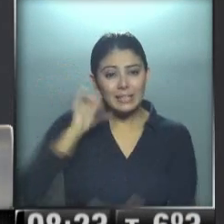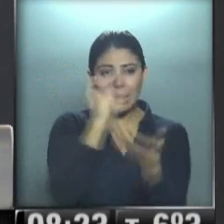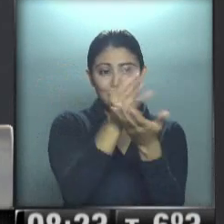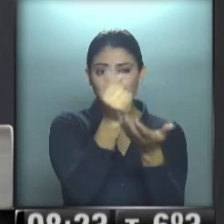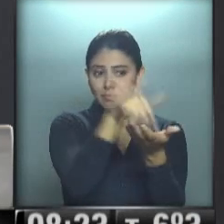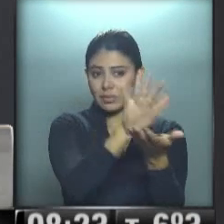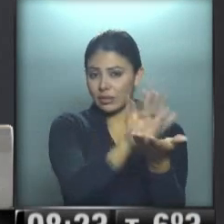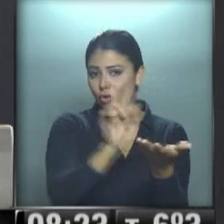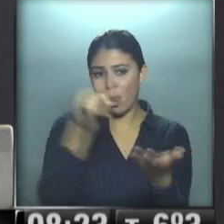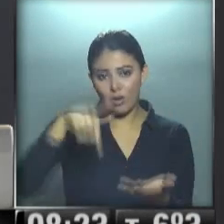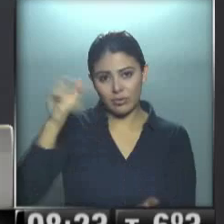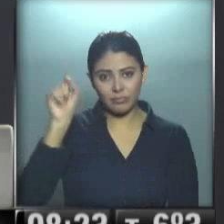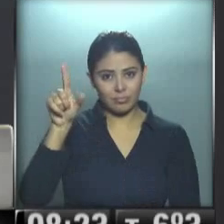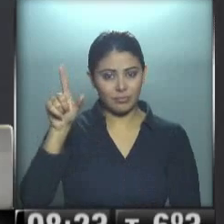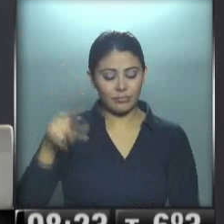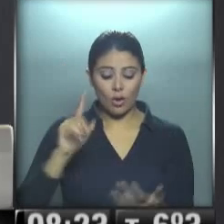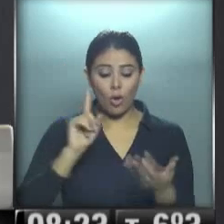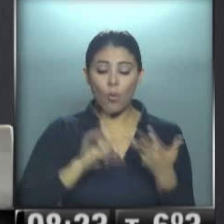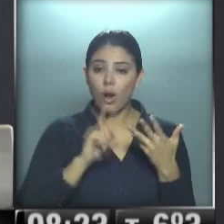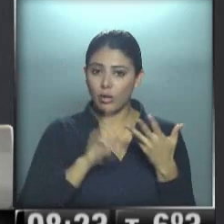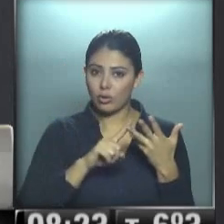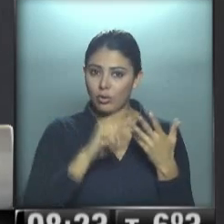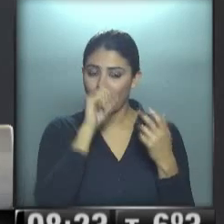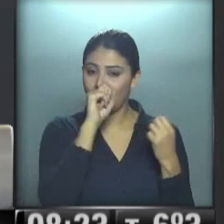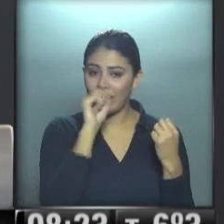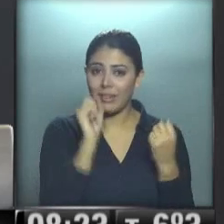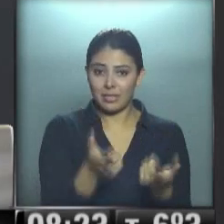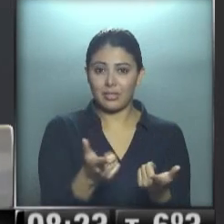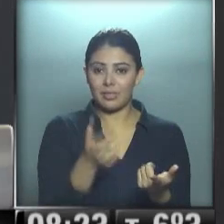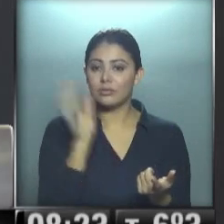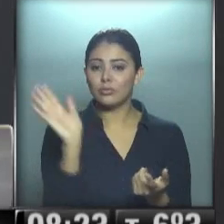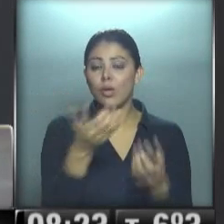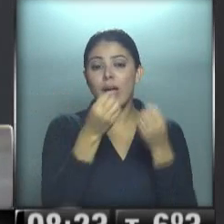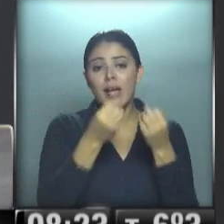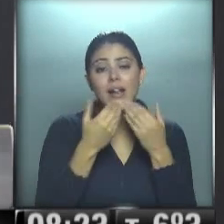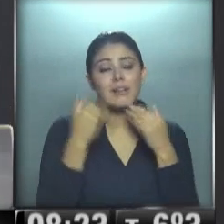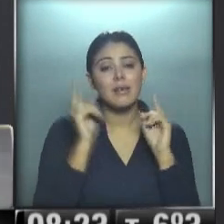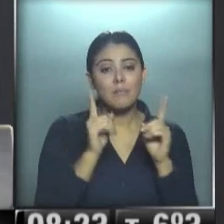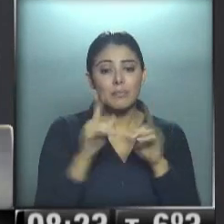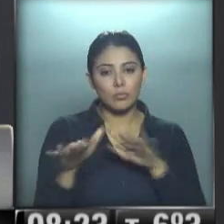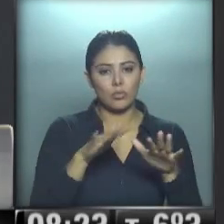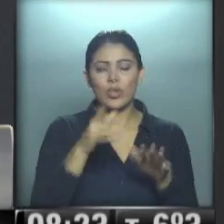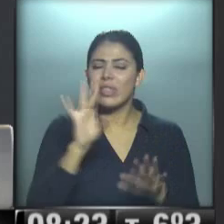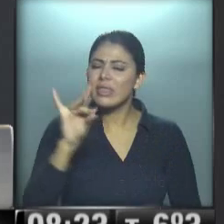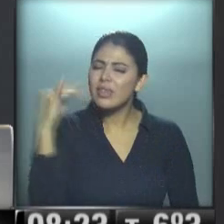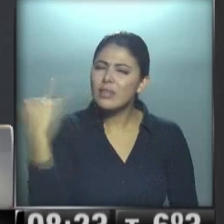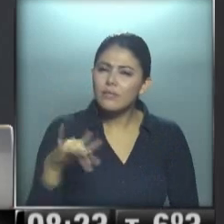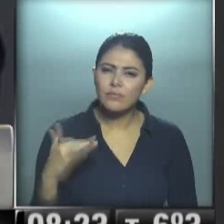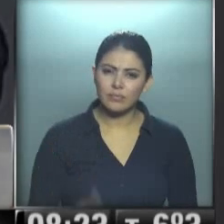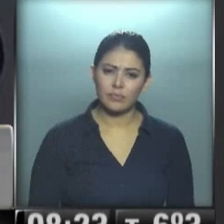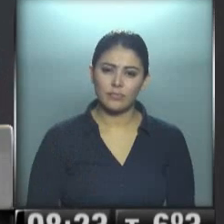en estos momentos y cuarto generó las condiciones a partir del cual dada la complejidad